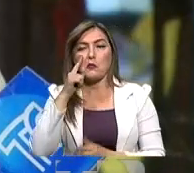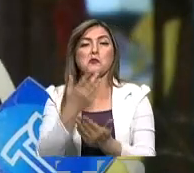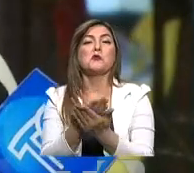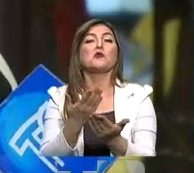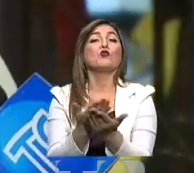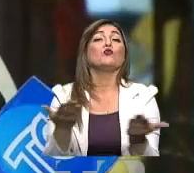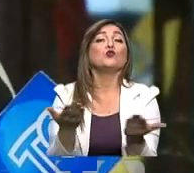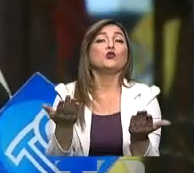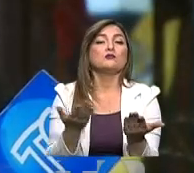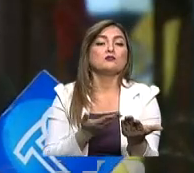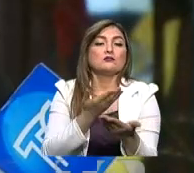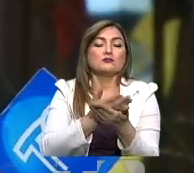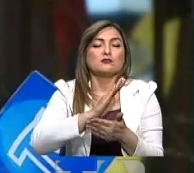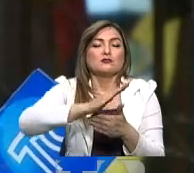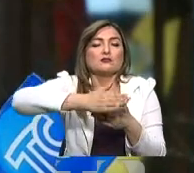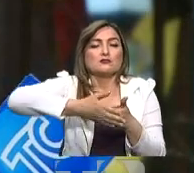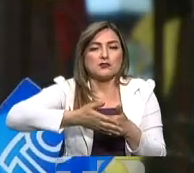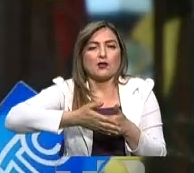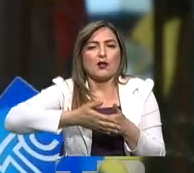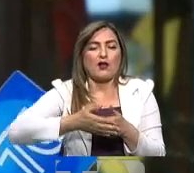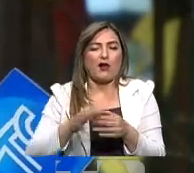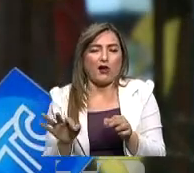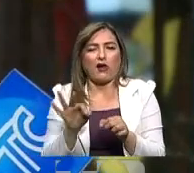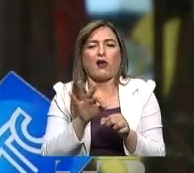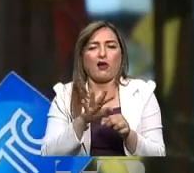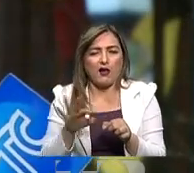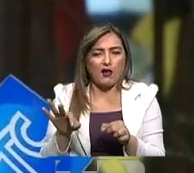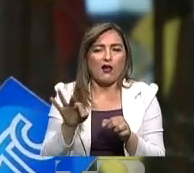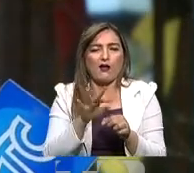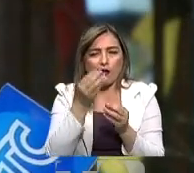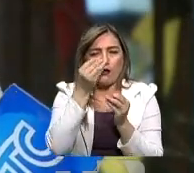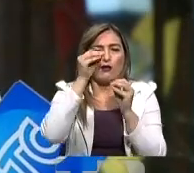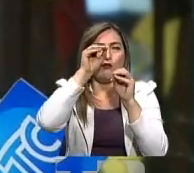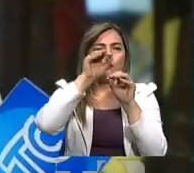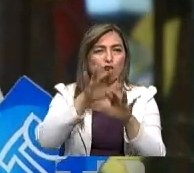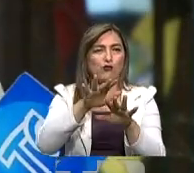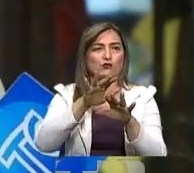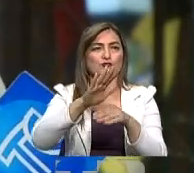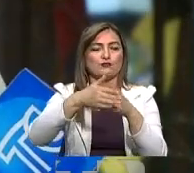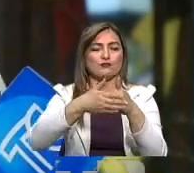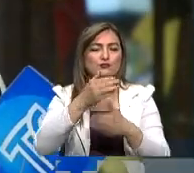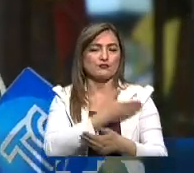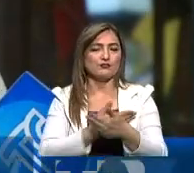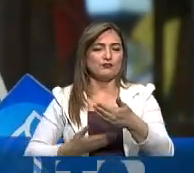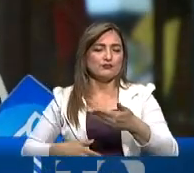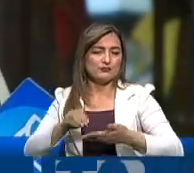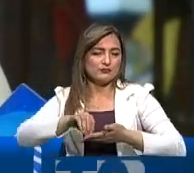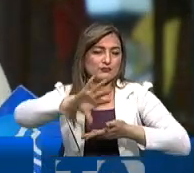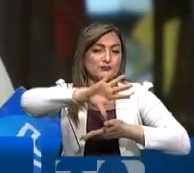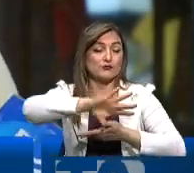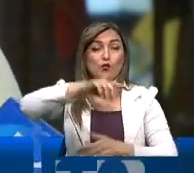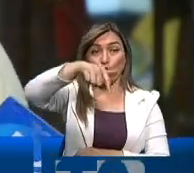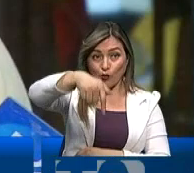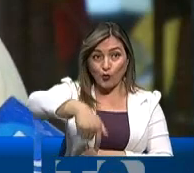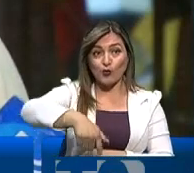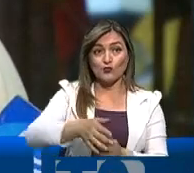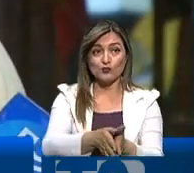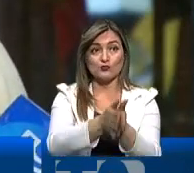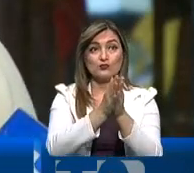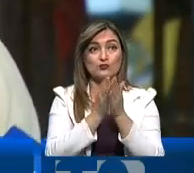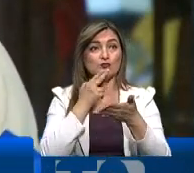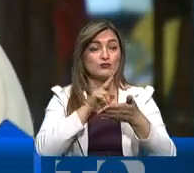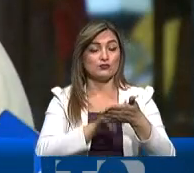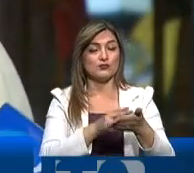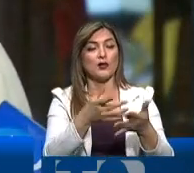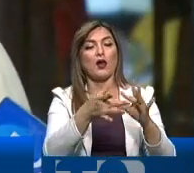nos dijeron que han presentado un adjunto que es sumamente extenso con el informe ya a la presidenta de la Asamblea. Justamente hoy yo voy a solicitar por escrito